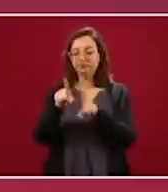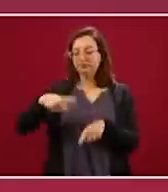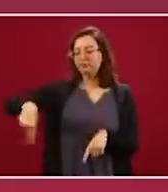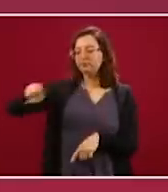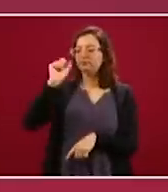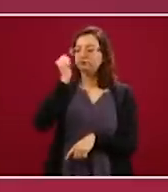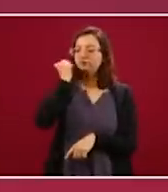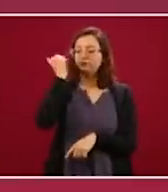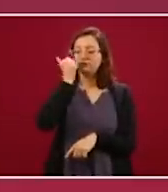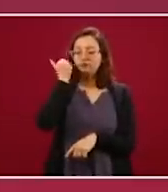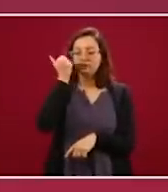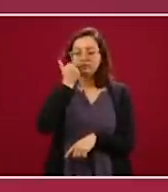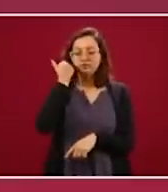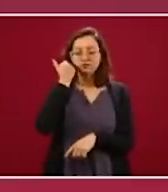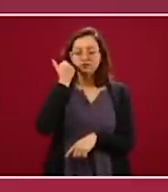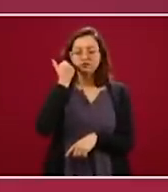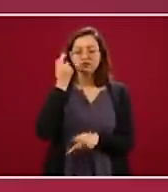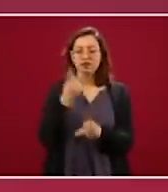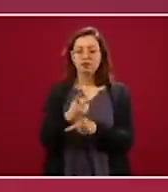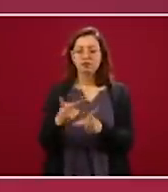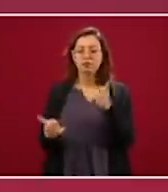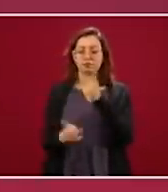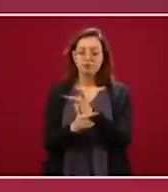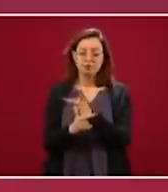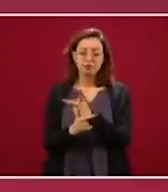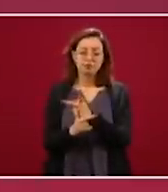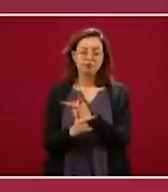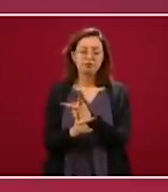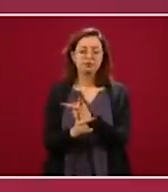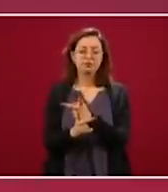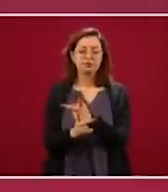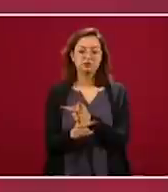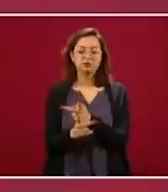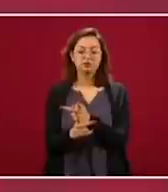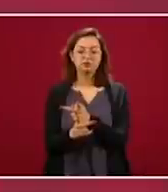de educación media superior,